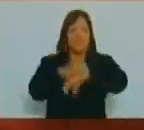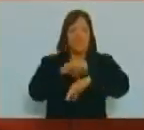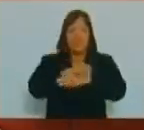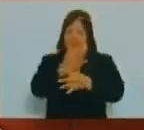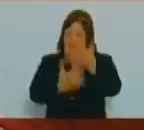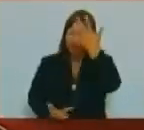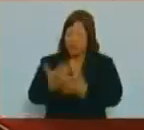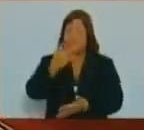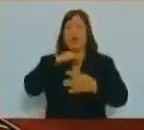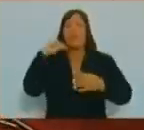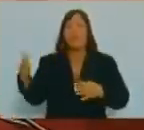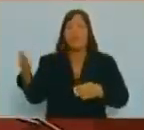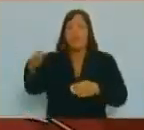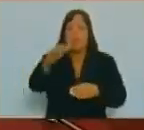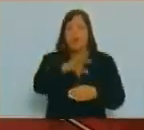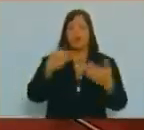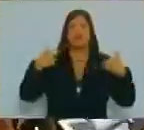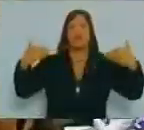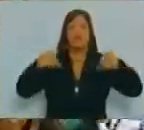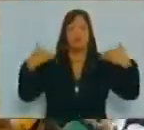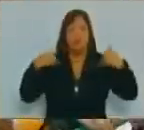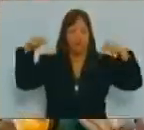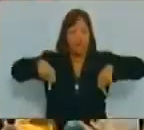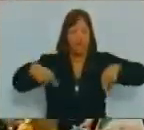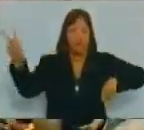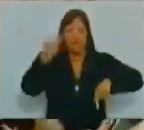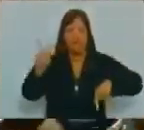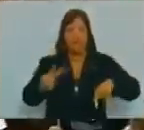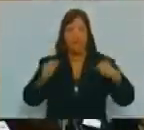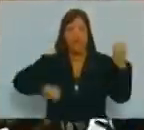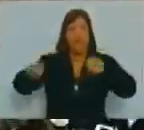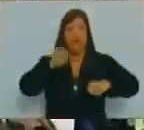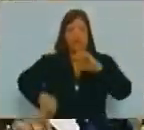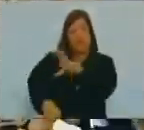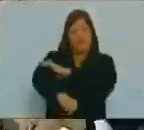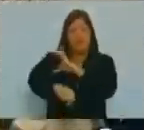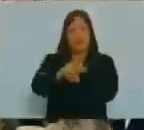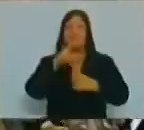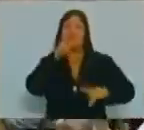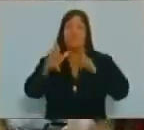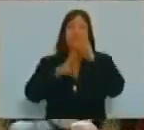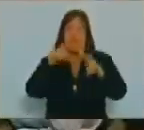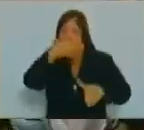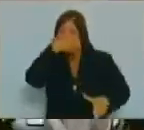que ha robado nuestro pueblo venezolano con sus acciones fascistas